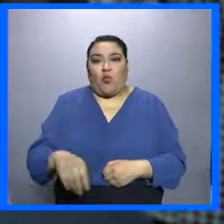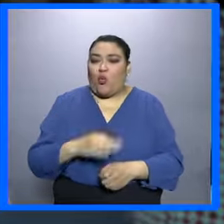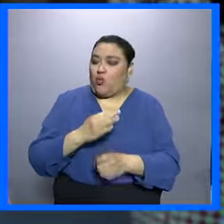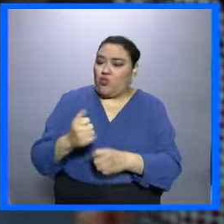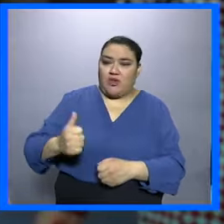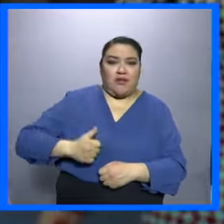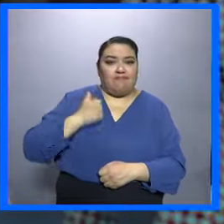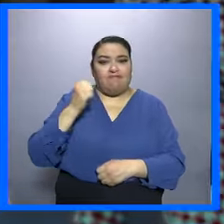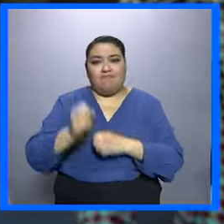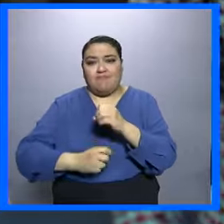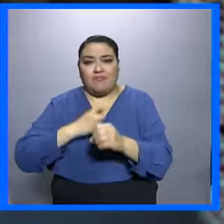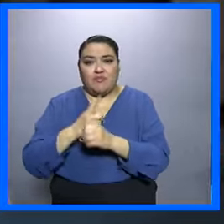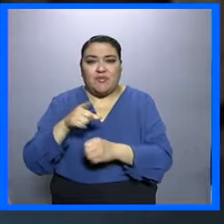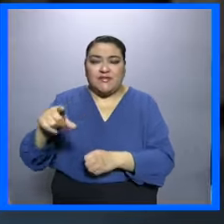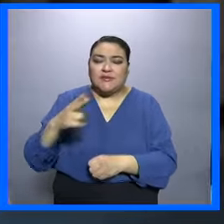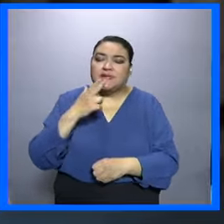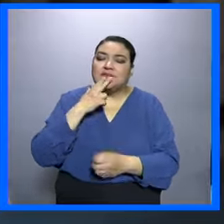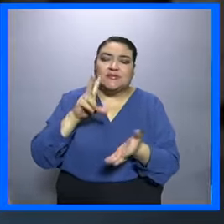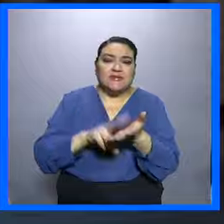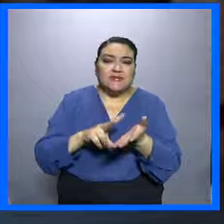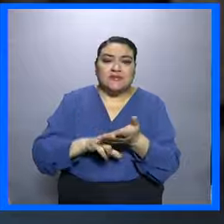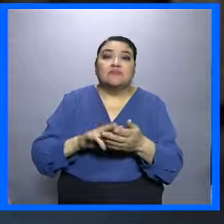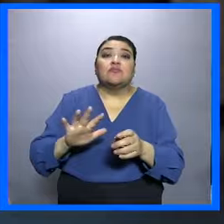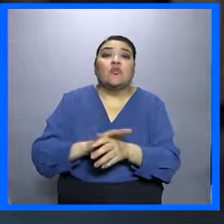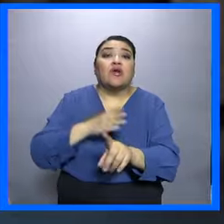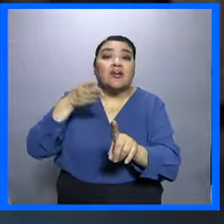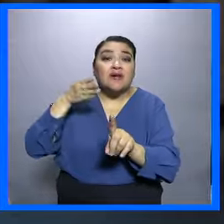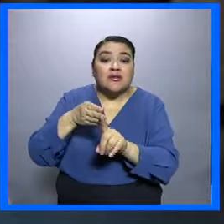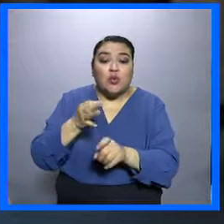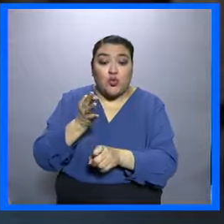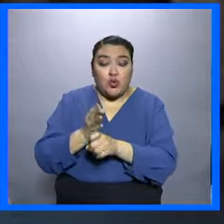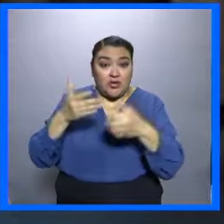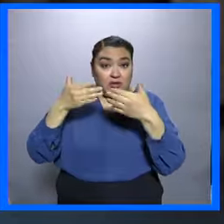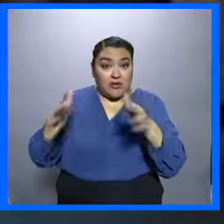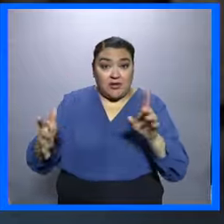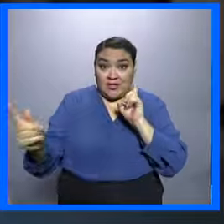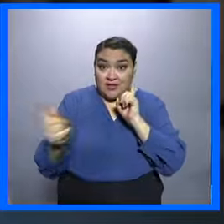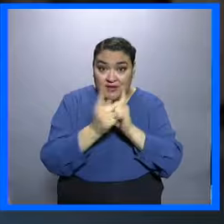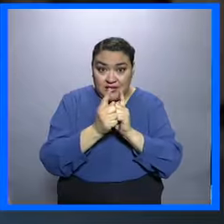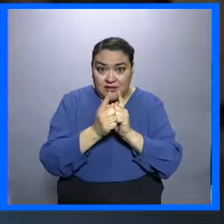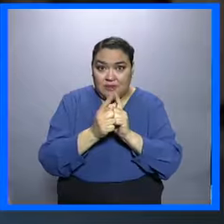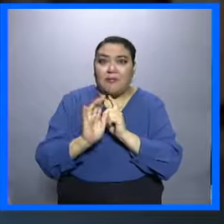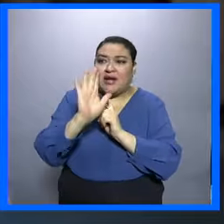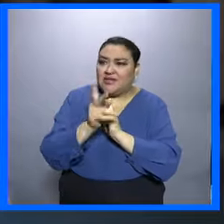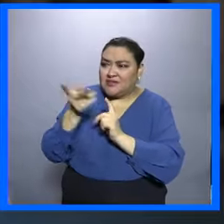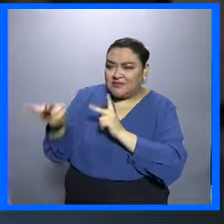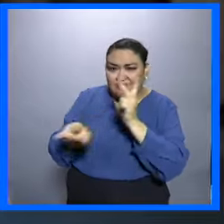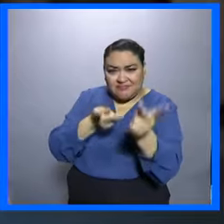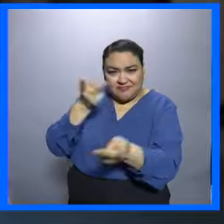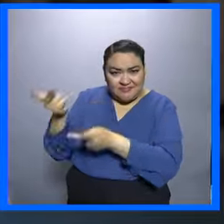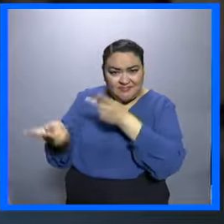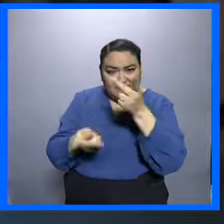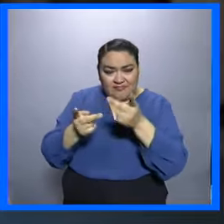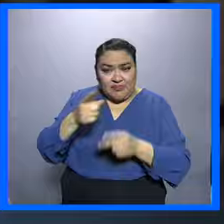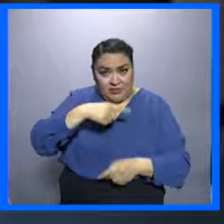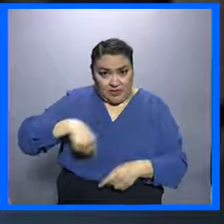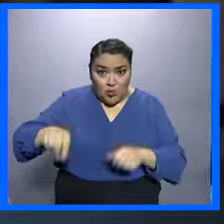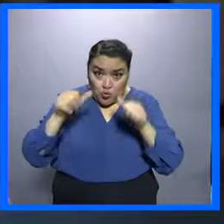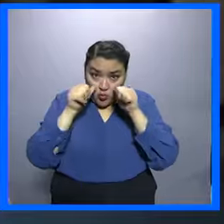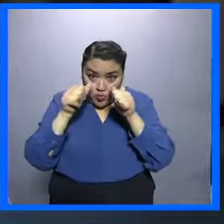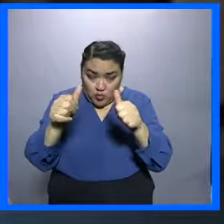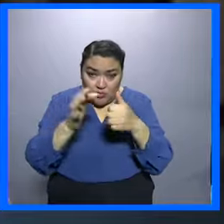oportunidad, es valioso porque volvemos al punto, ¿no? Esto a final de cuentas se está haciendo una consulta, el que nos escuchen.